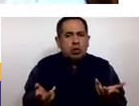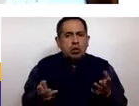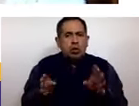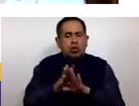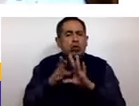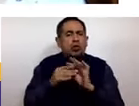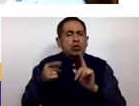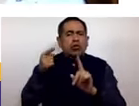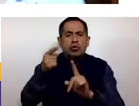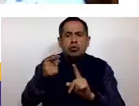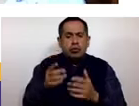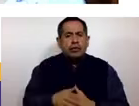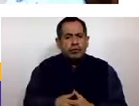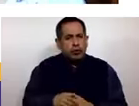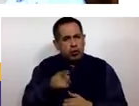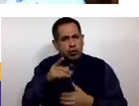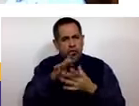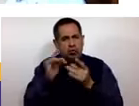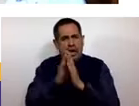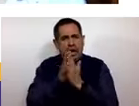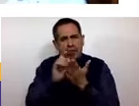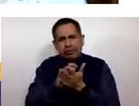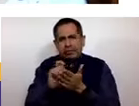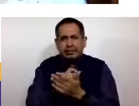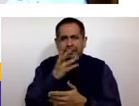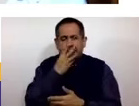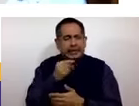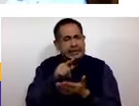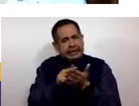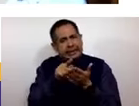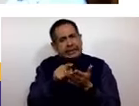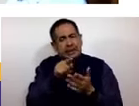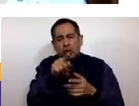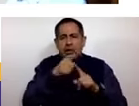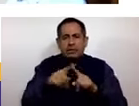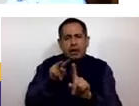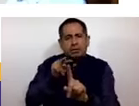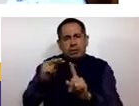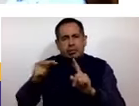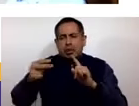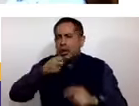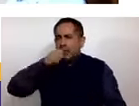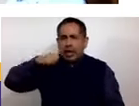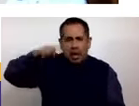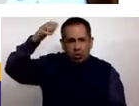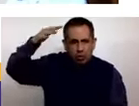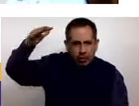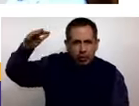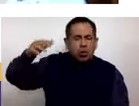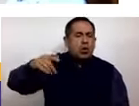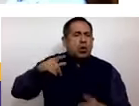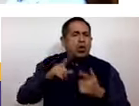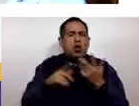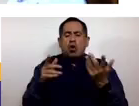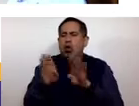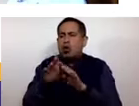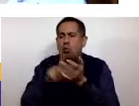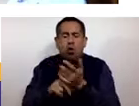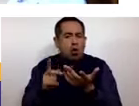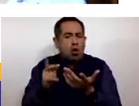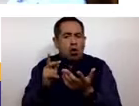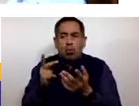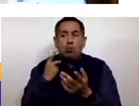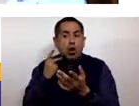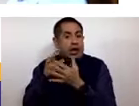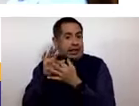tú manejas muy bien el libro porque lo manejas desde todos los ámbitos, personas adultas mayores, cuestiones de